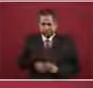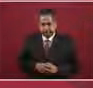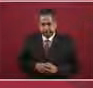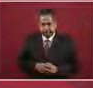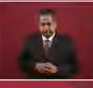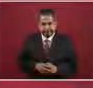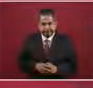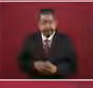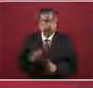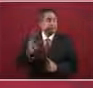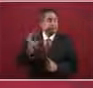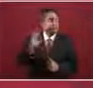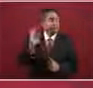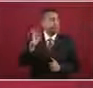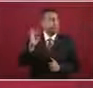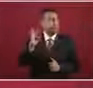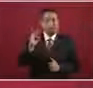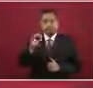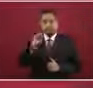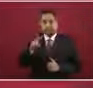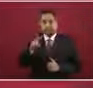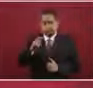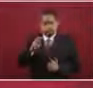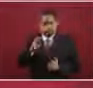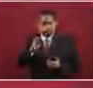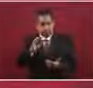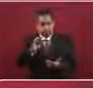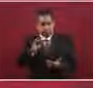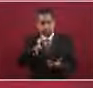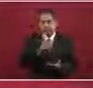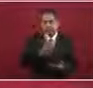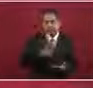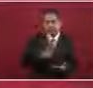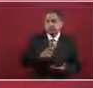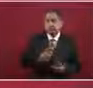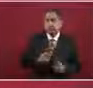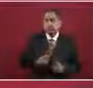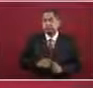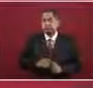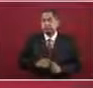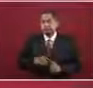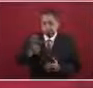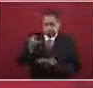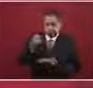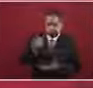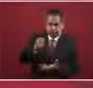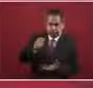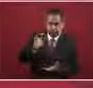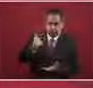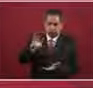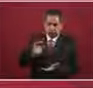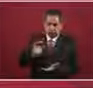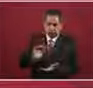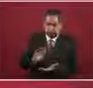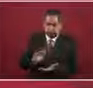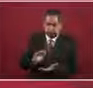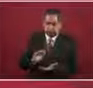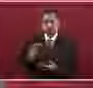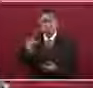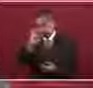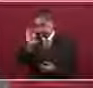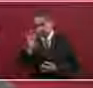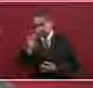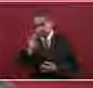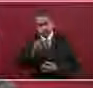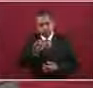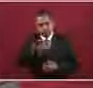la posibilidad de disminuir el presupuesto para